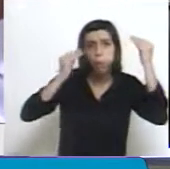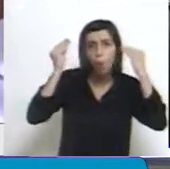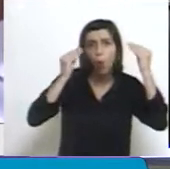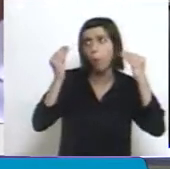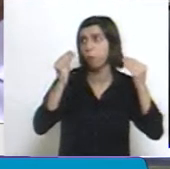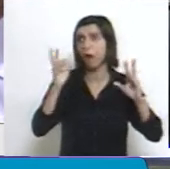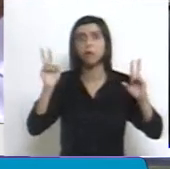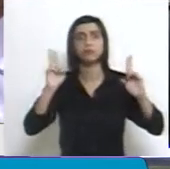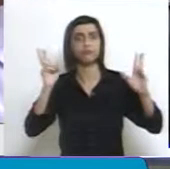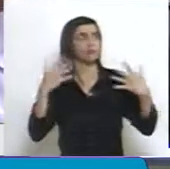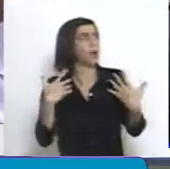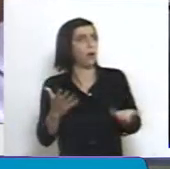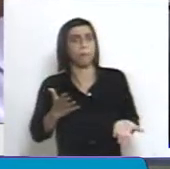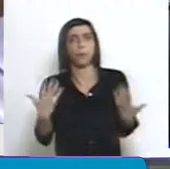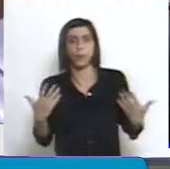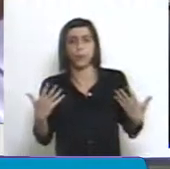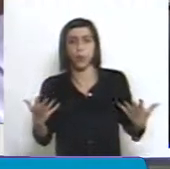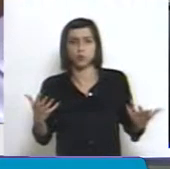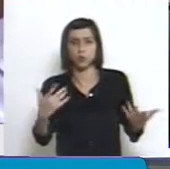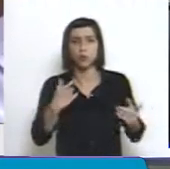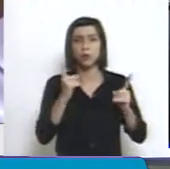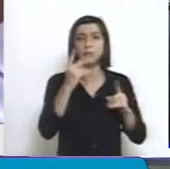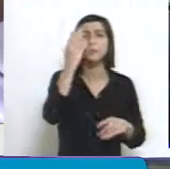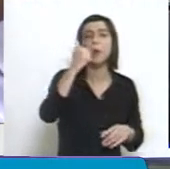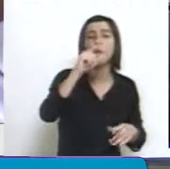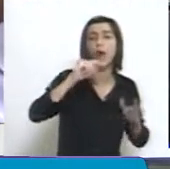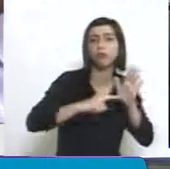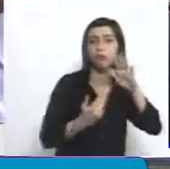más allá de las explicaciones que se quieran dar desde